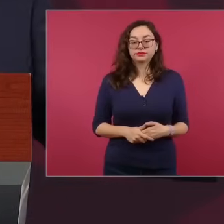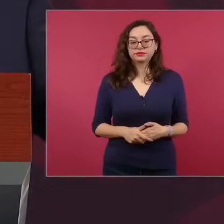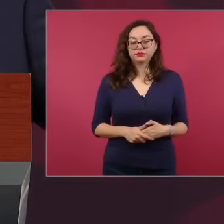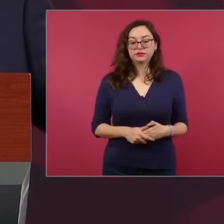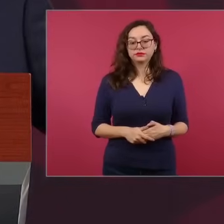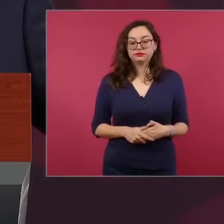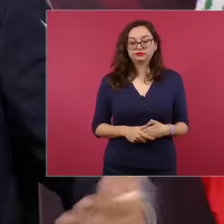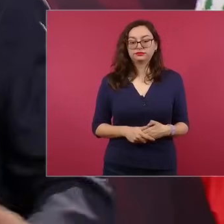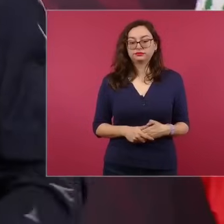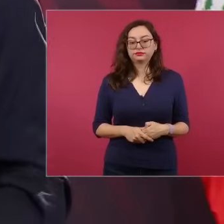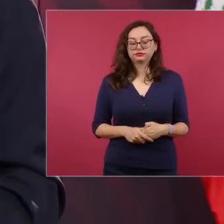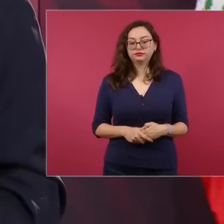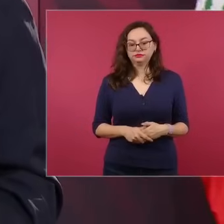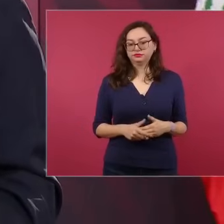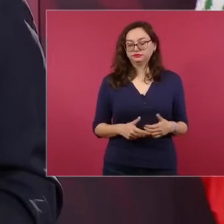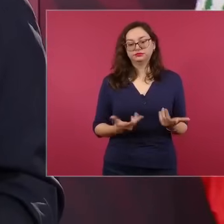Ese es su blindaje.